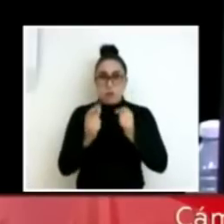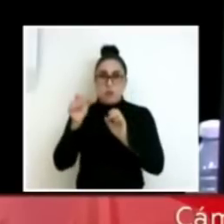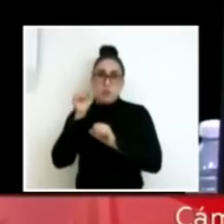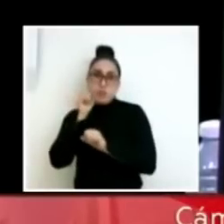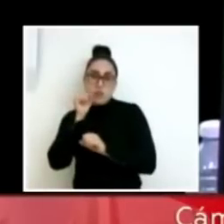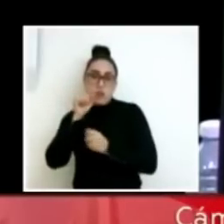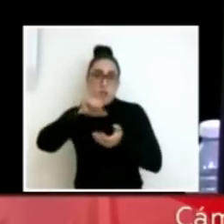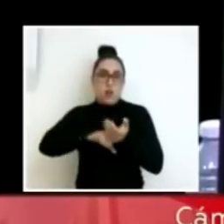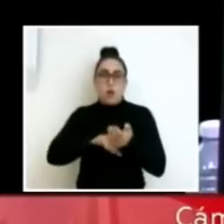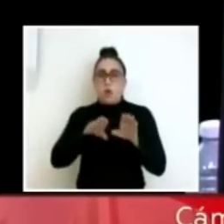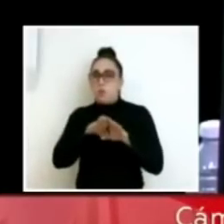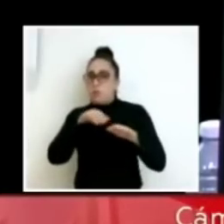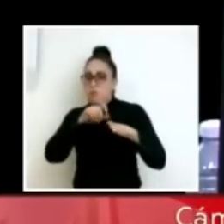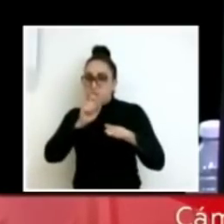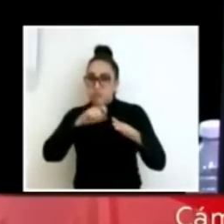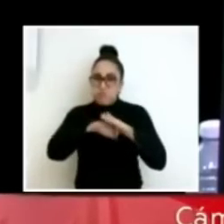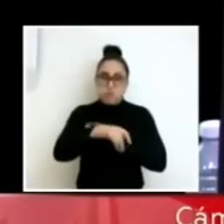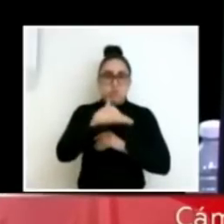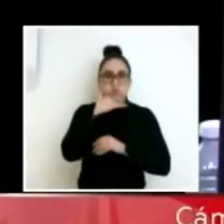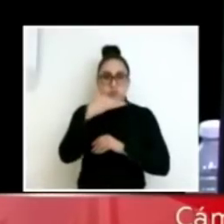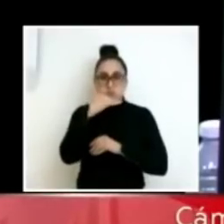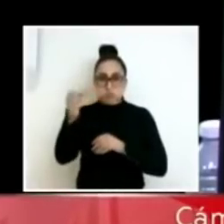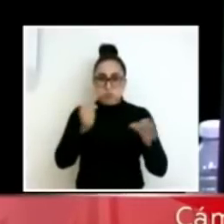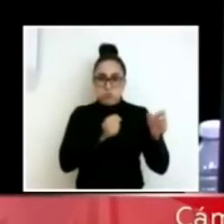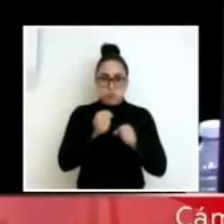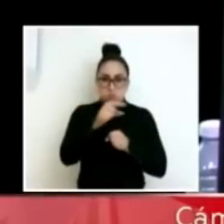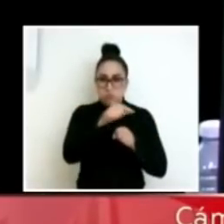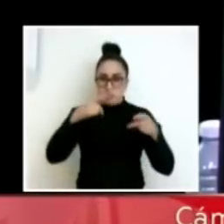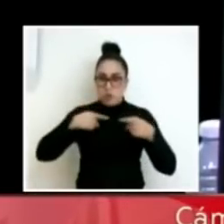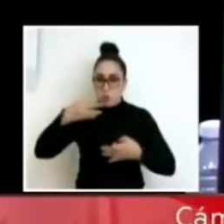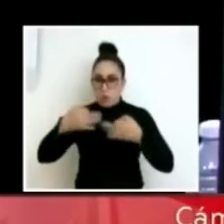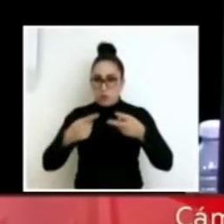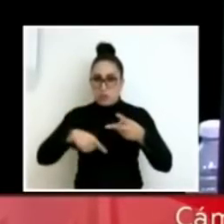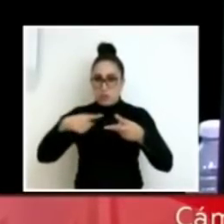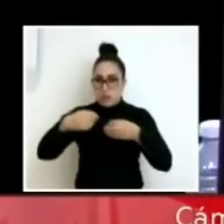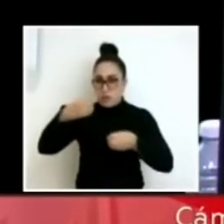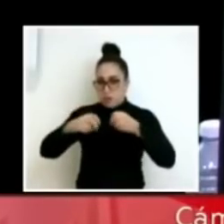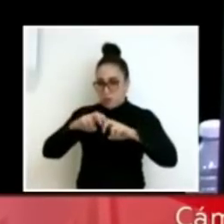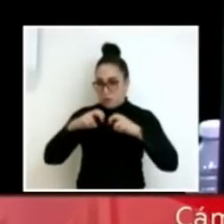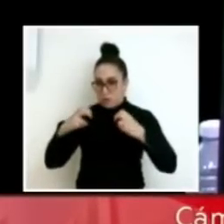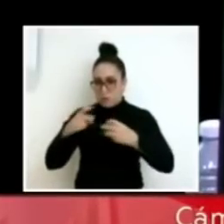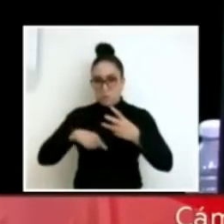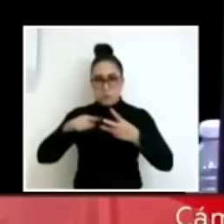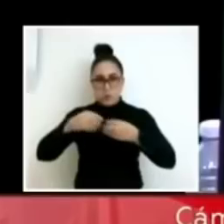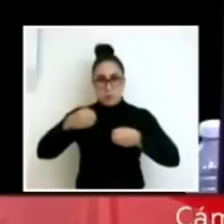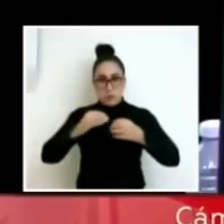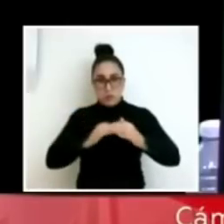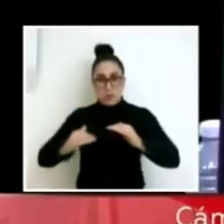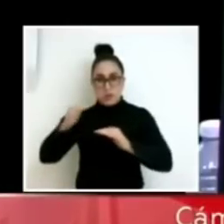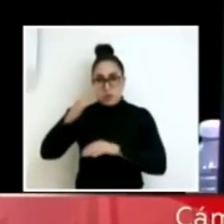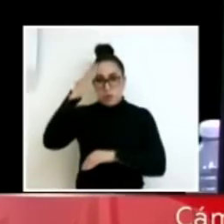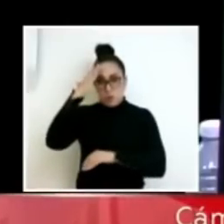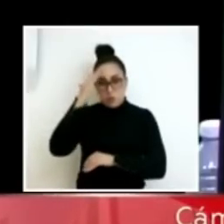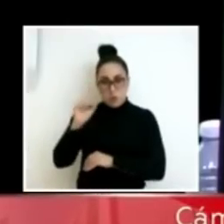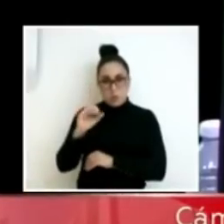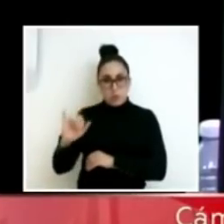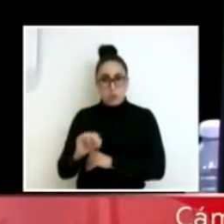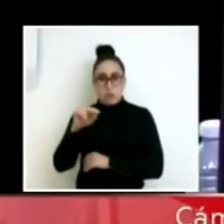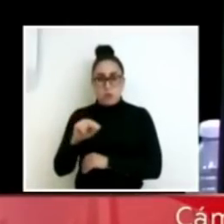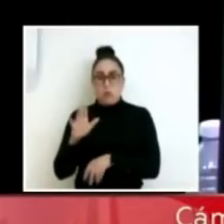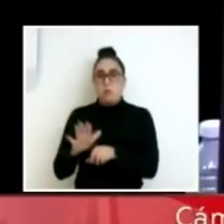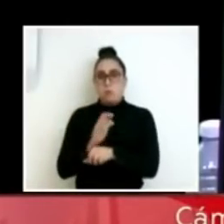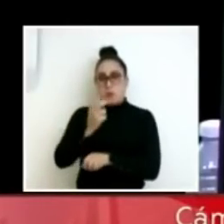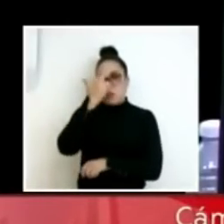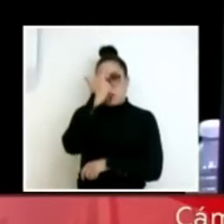de intereses creados quienes determinen a los jueces, a los magistrados, a los ministros. Y me parece que vale la pena